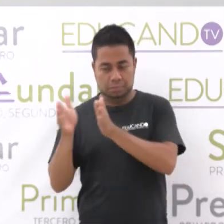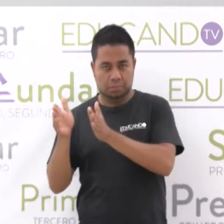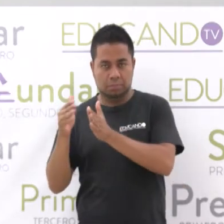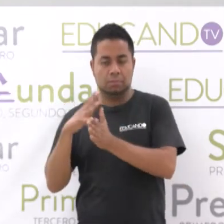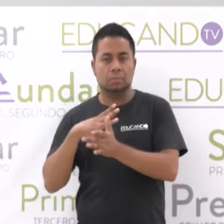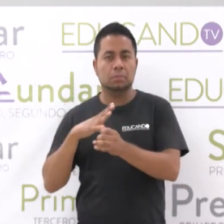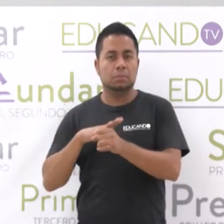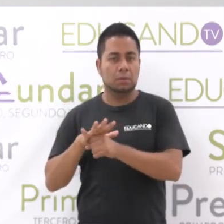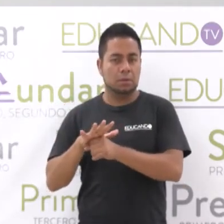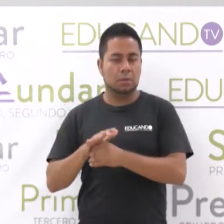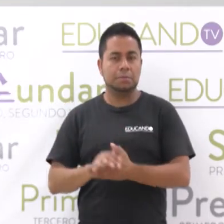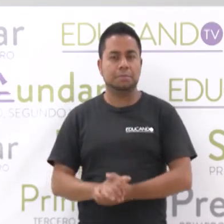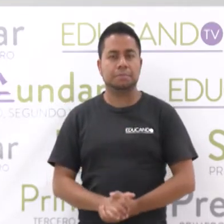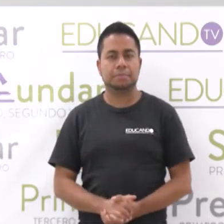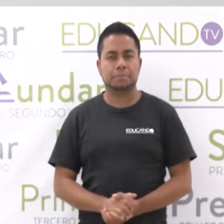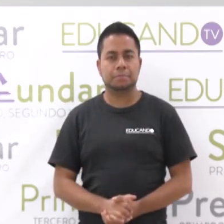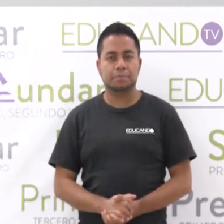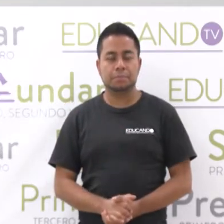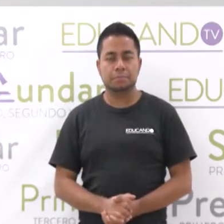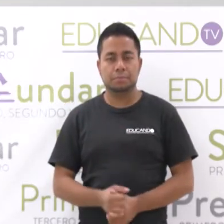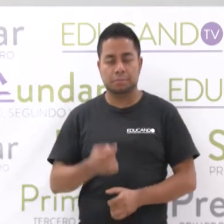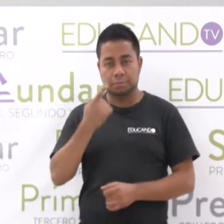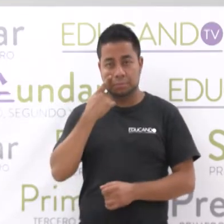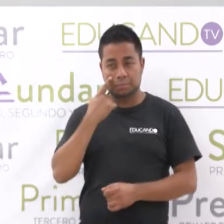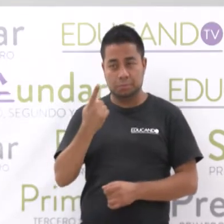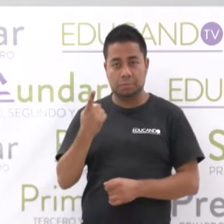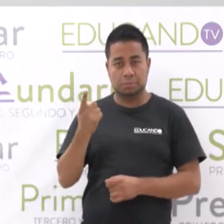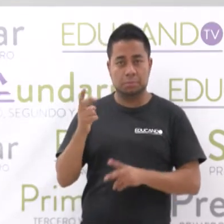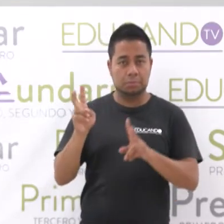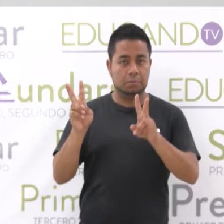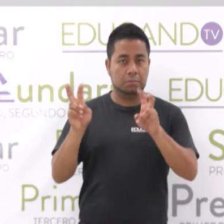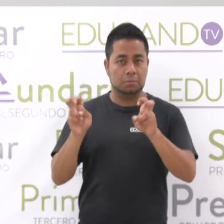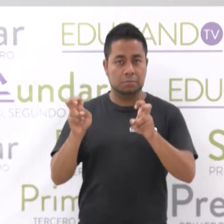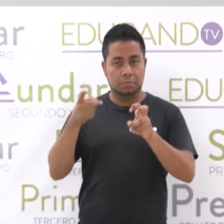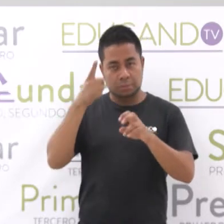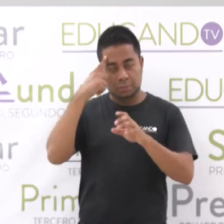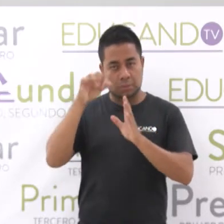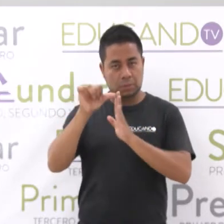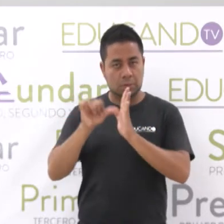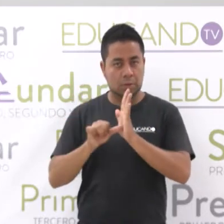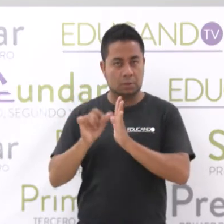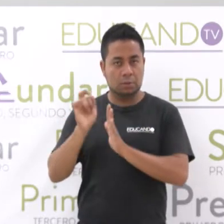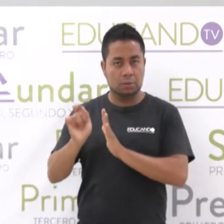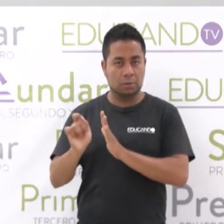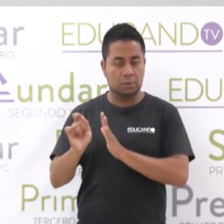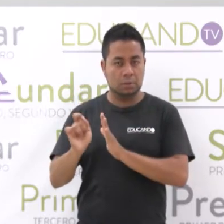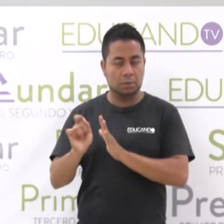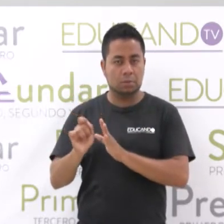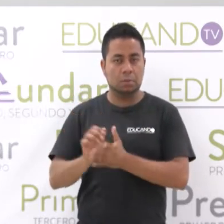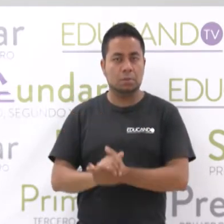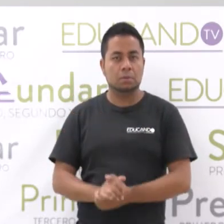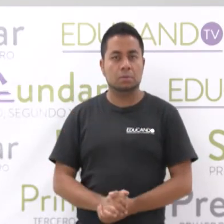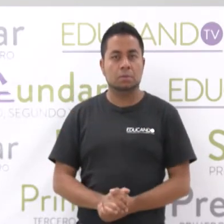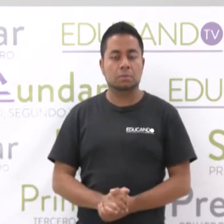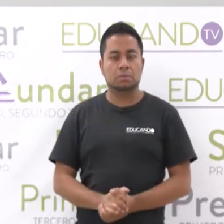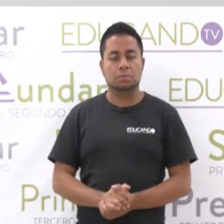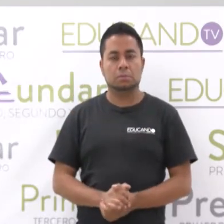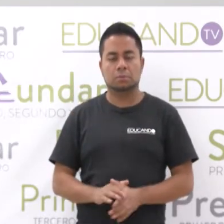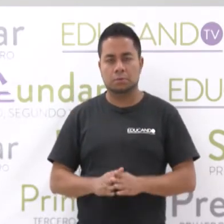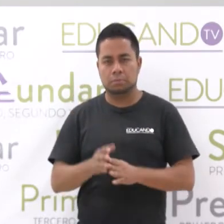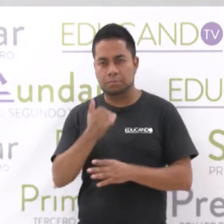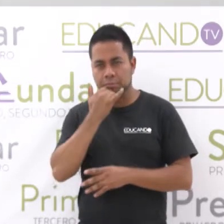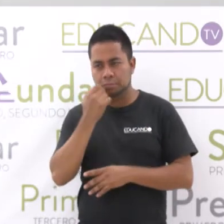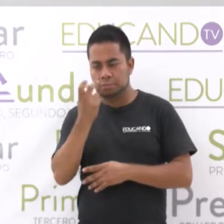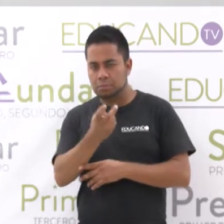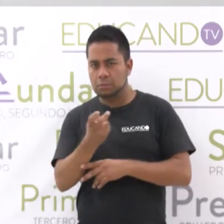lado tenemos, este es el título del artículo, el cubo abierto como espacio experimental.